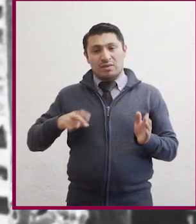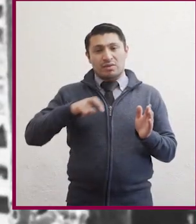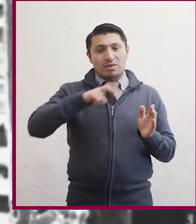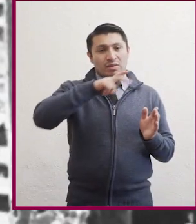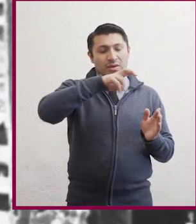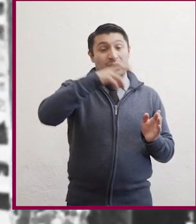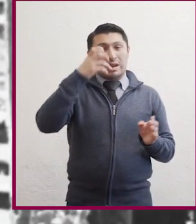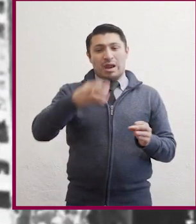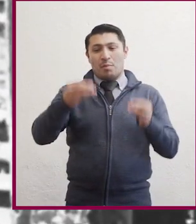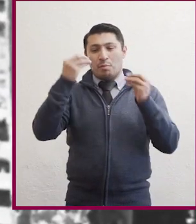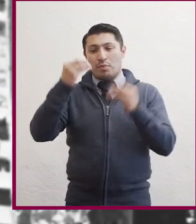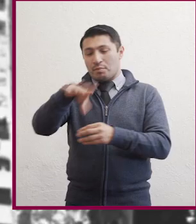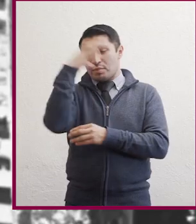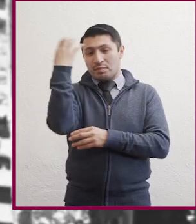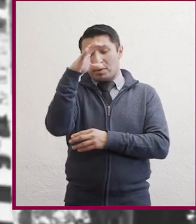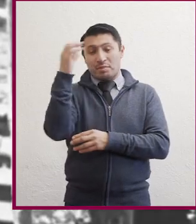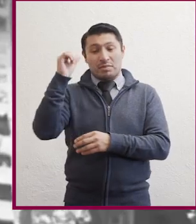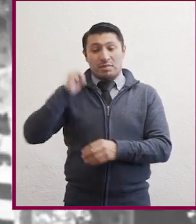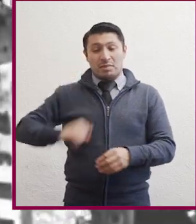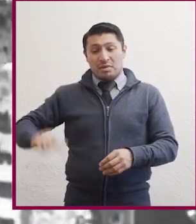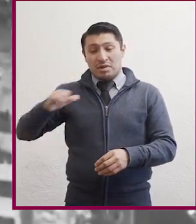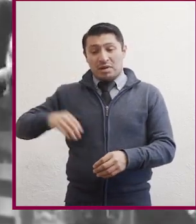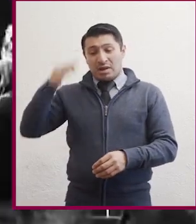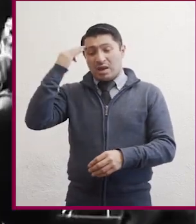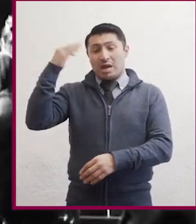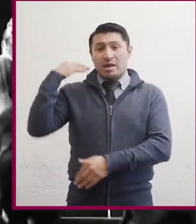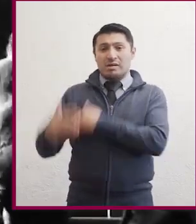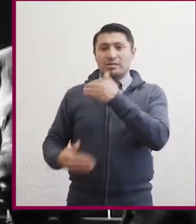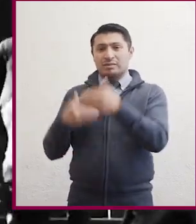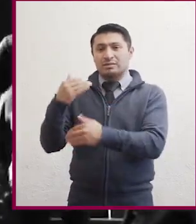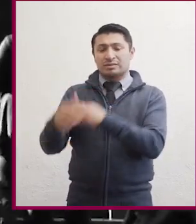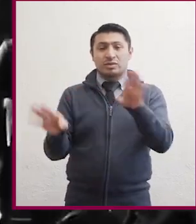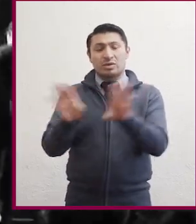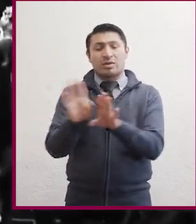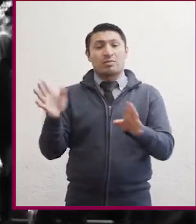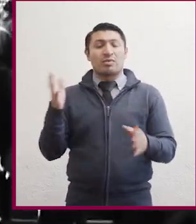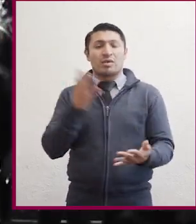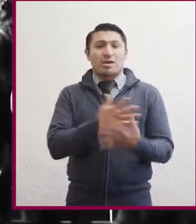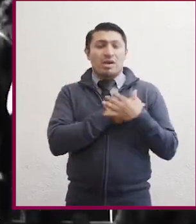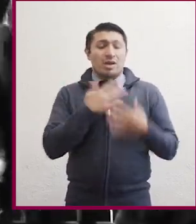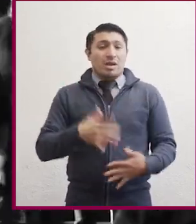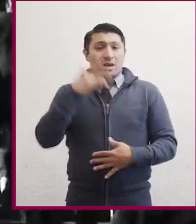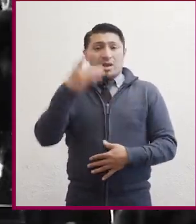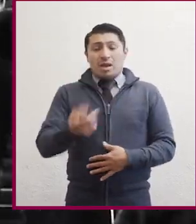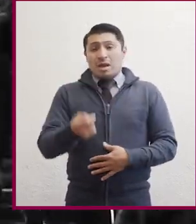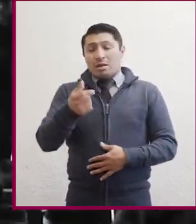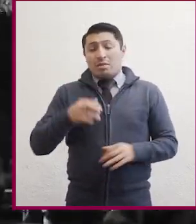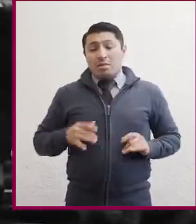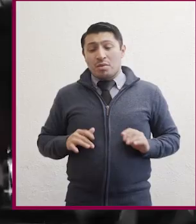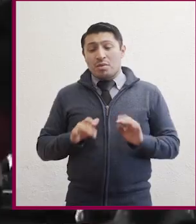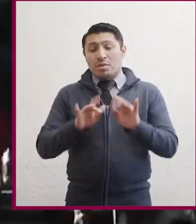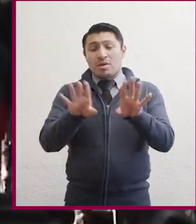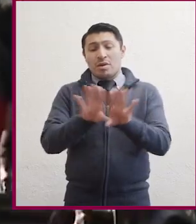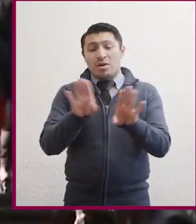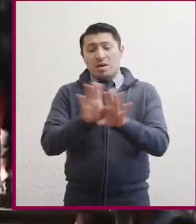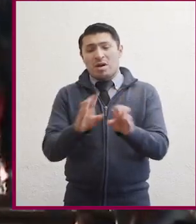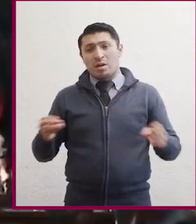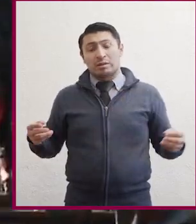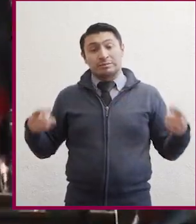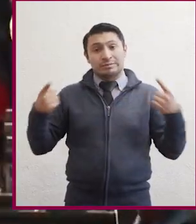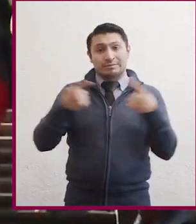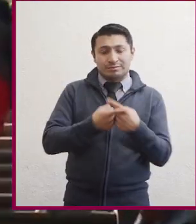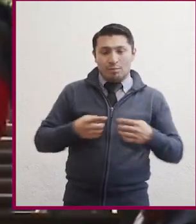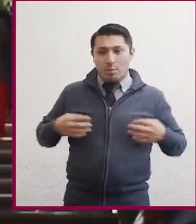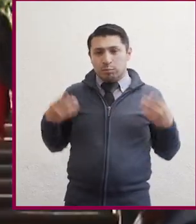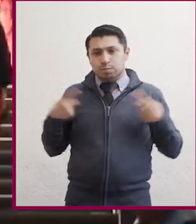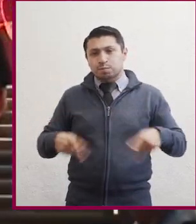Esta escalera ha sido el motivo de varias fotografías a lo largo del tiempo, en paisajes románticos y poco transitados que